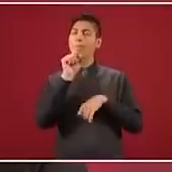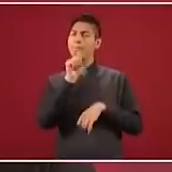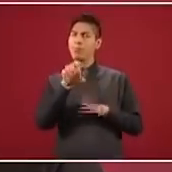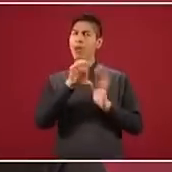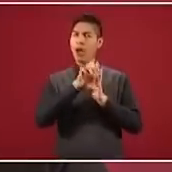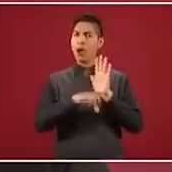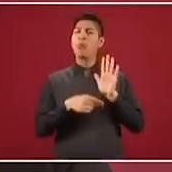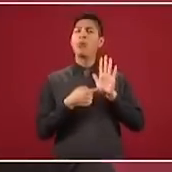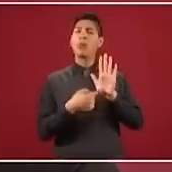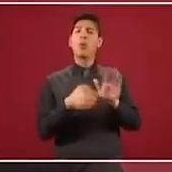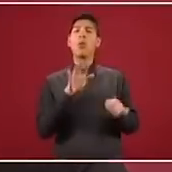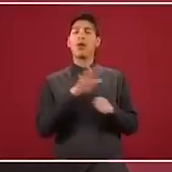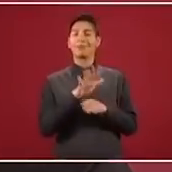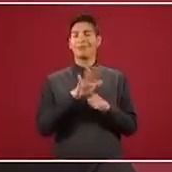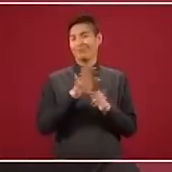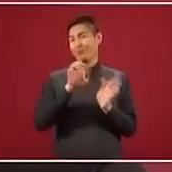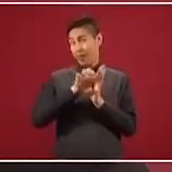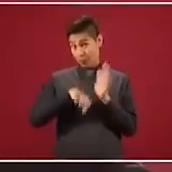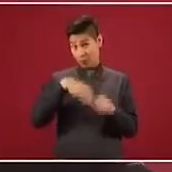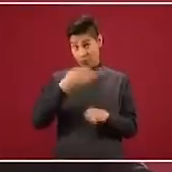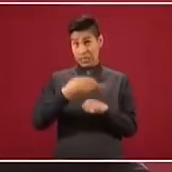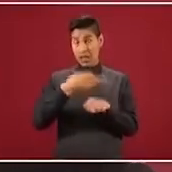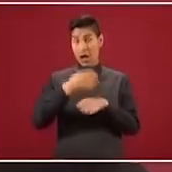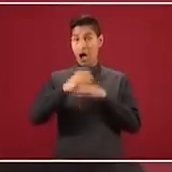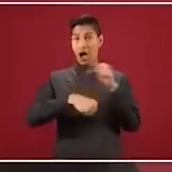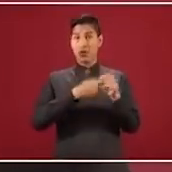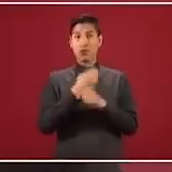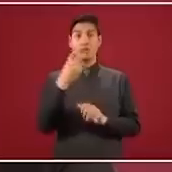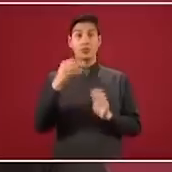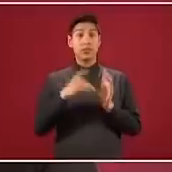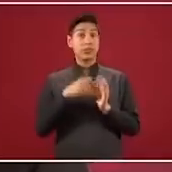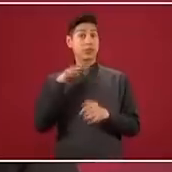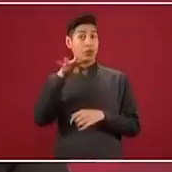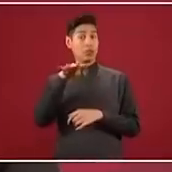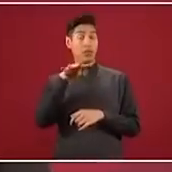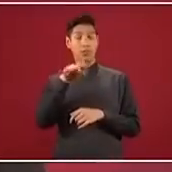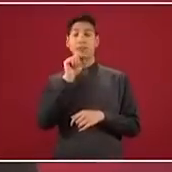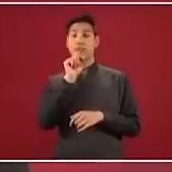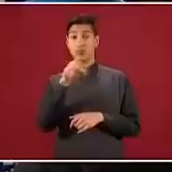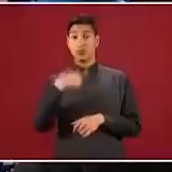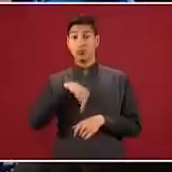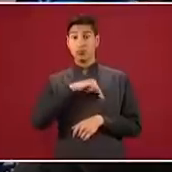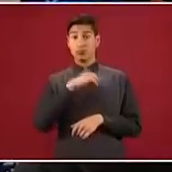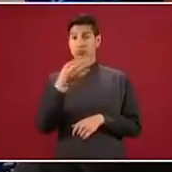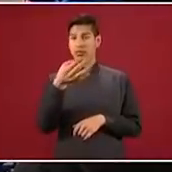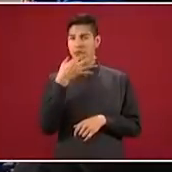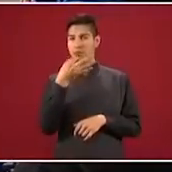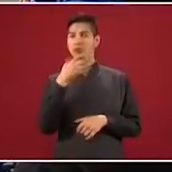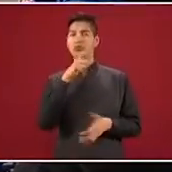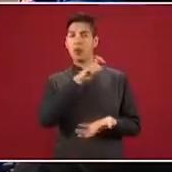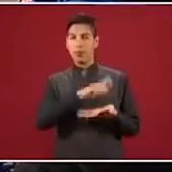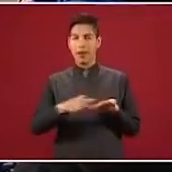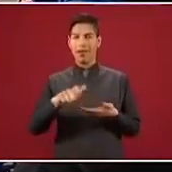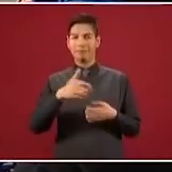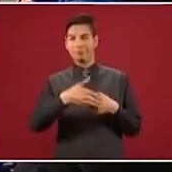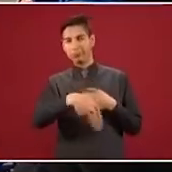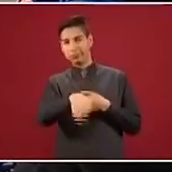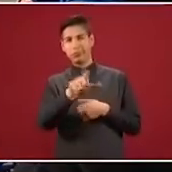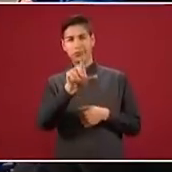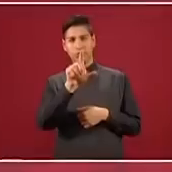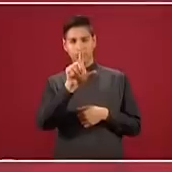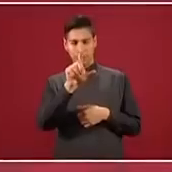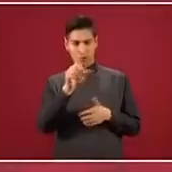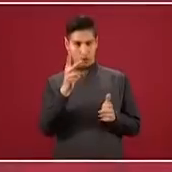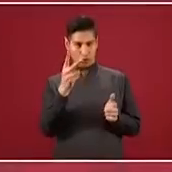ya. Durante 2019 y ahora en la compra consolidada de insumos para la salud de 2020, casi todos